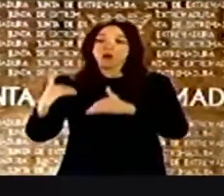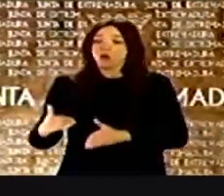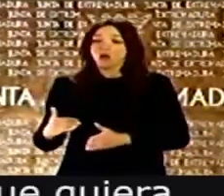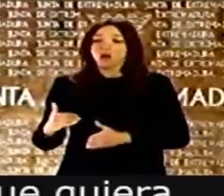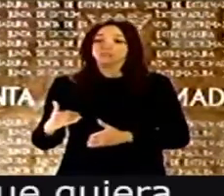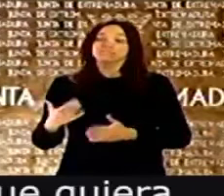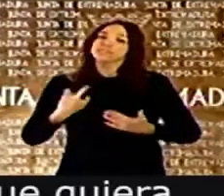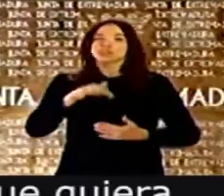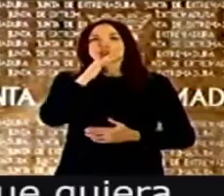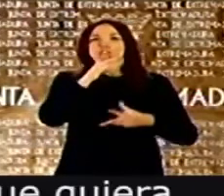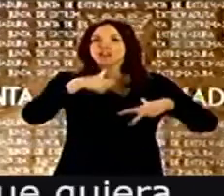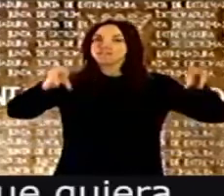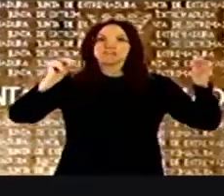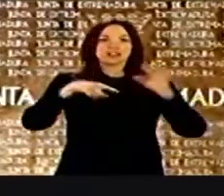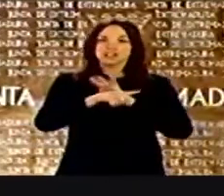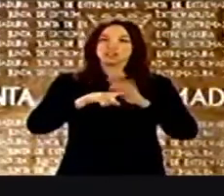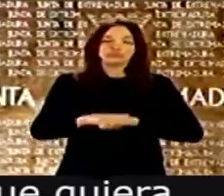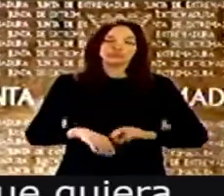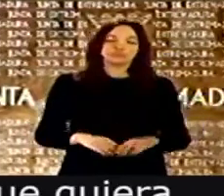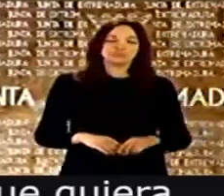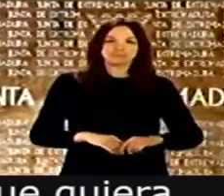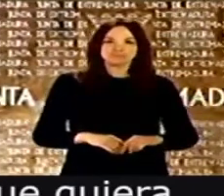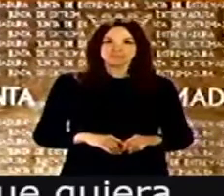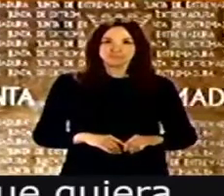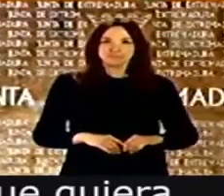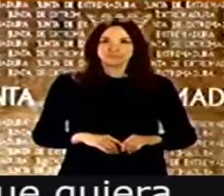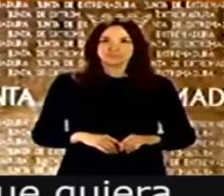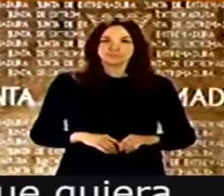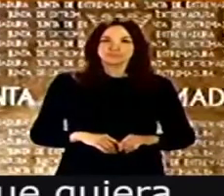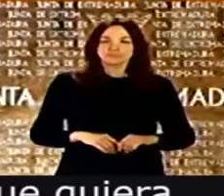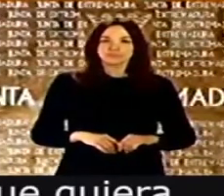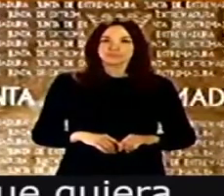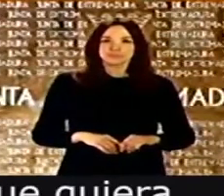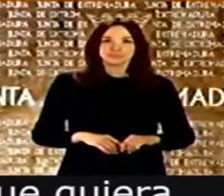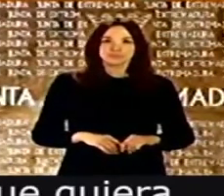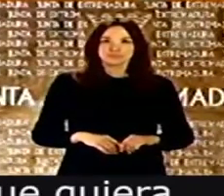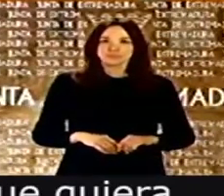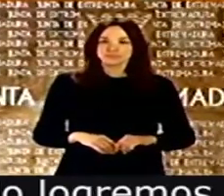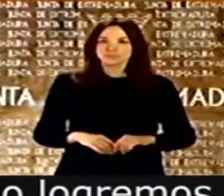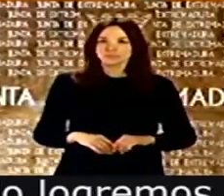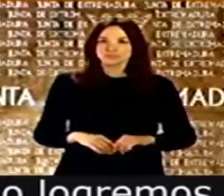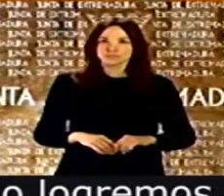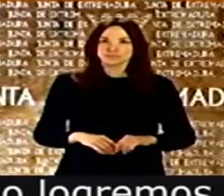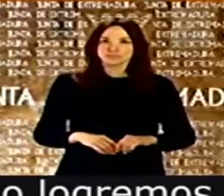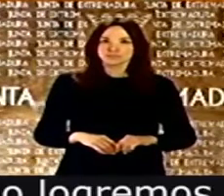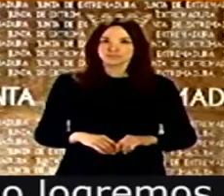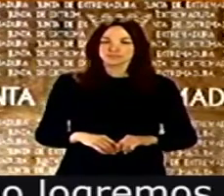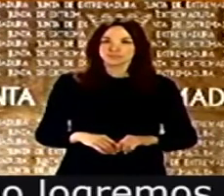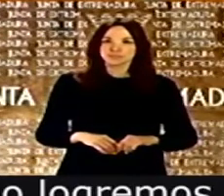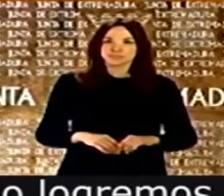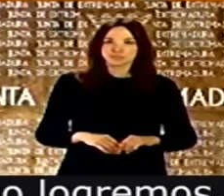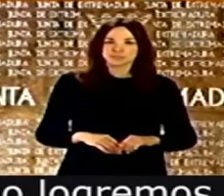estará rematado ni terminado. ¿Vale?